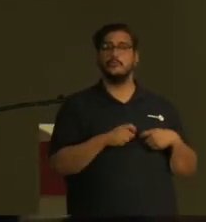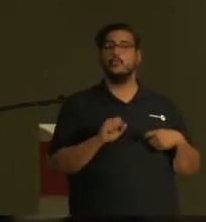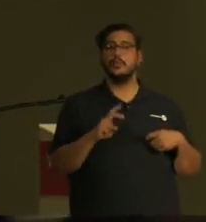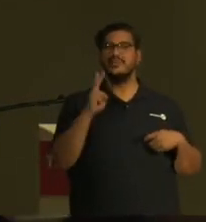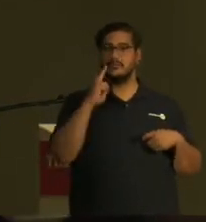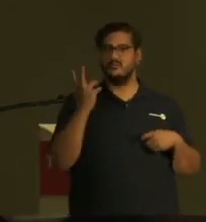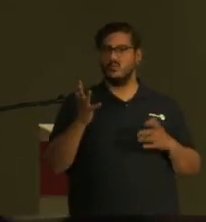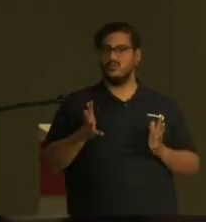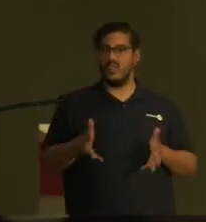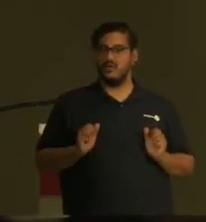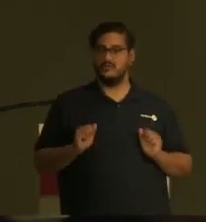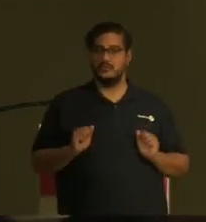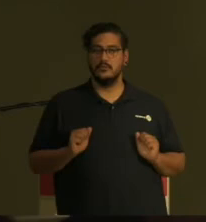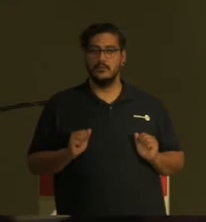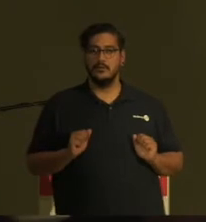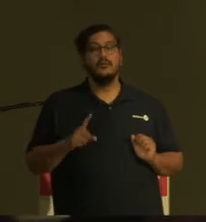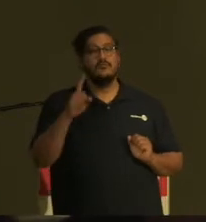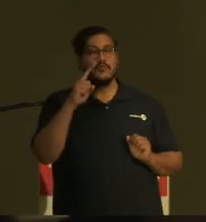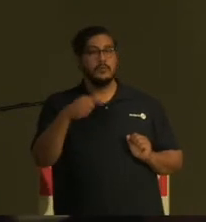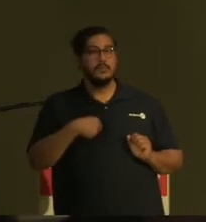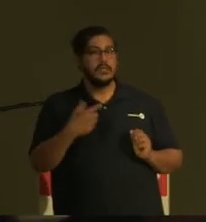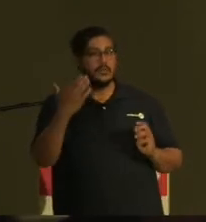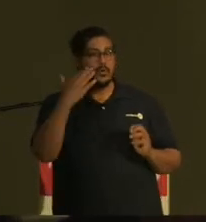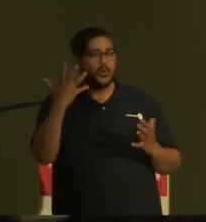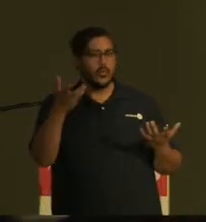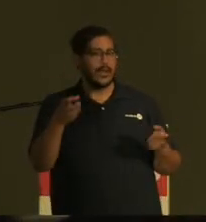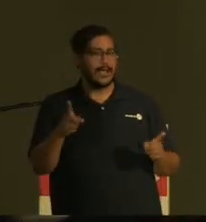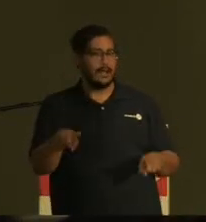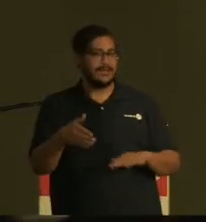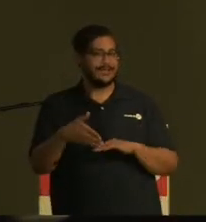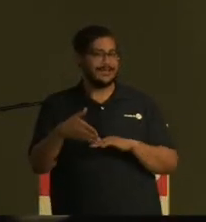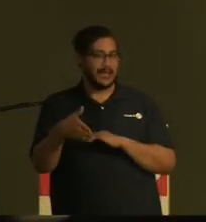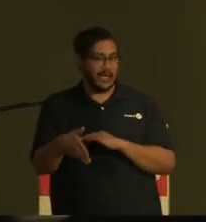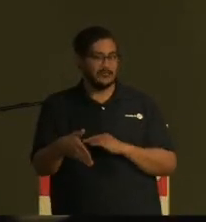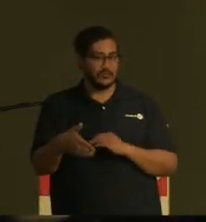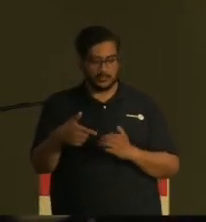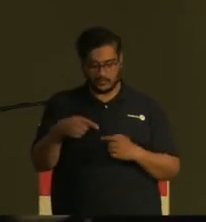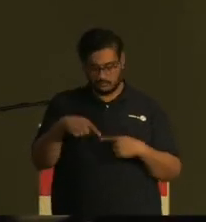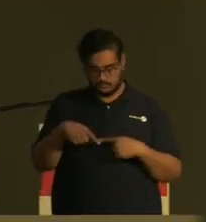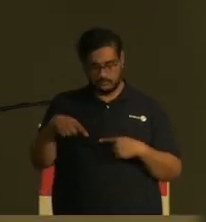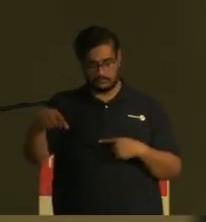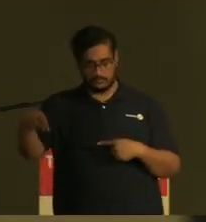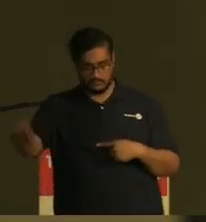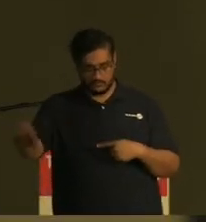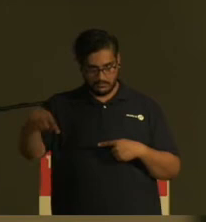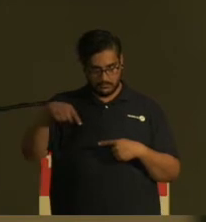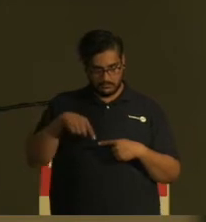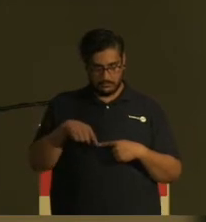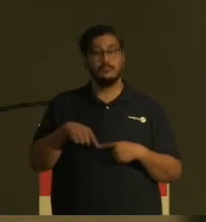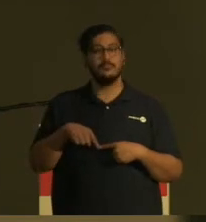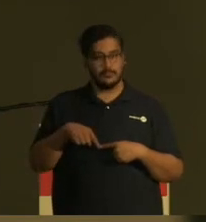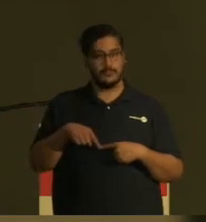queda. Era como para yo saber qué queda después de que un texto va de ida y vuelta. Traducción